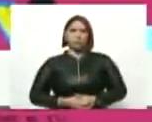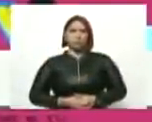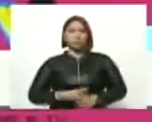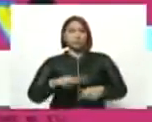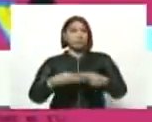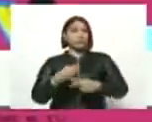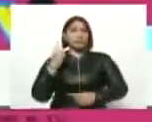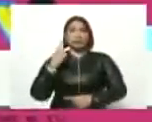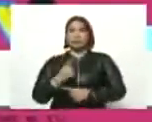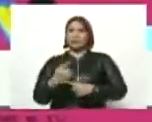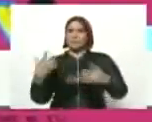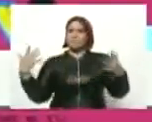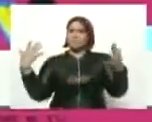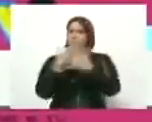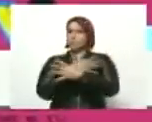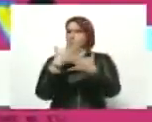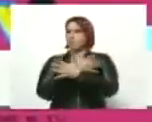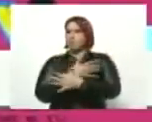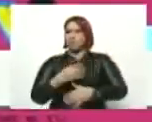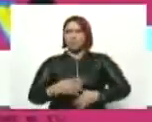Nadie debe estar confundido.